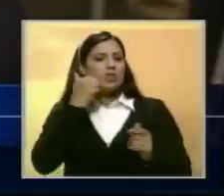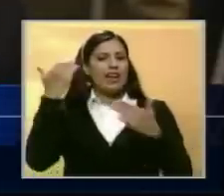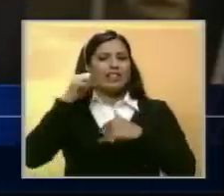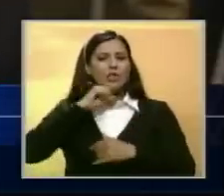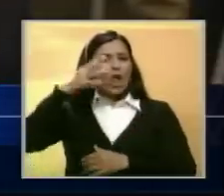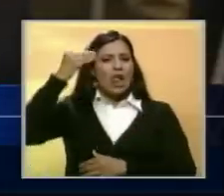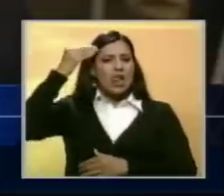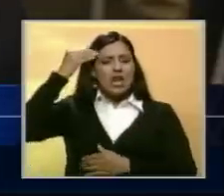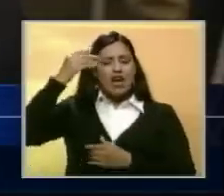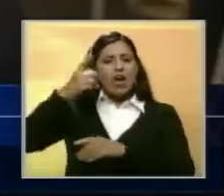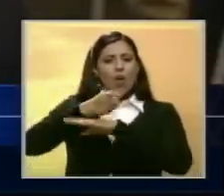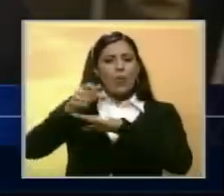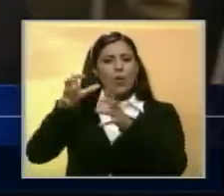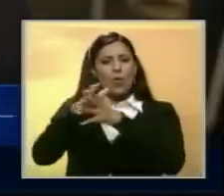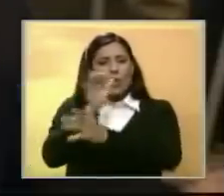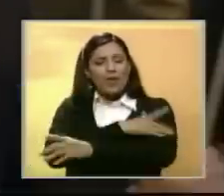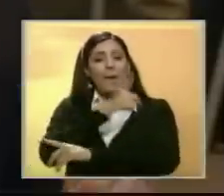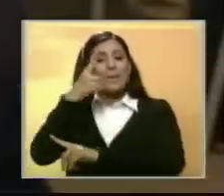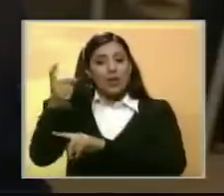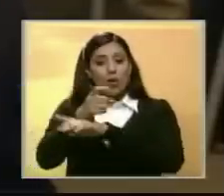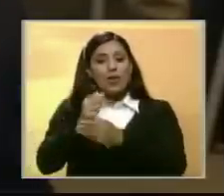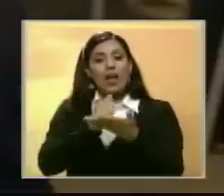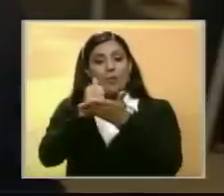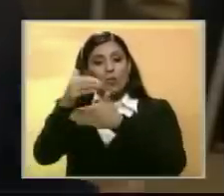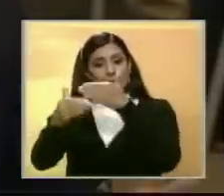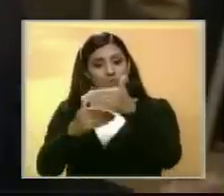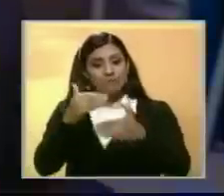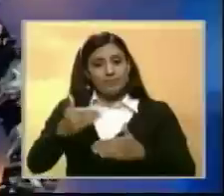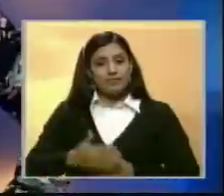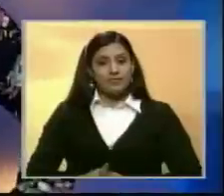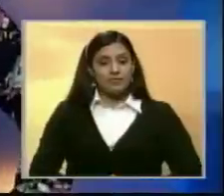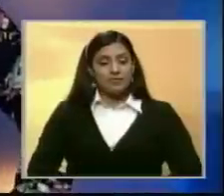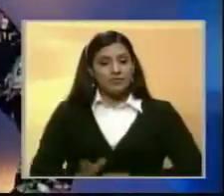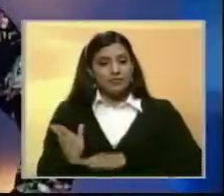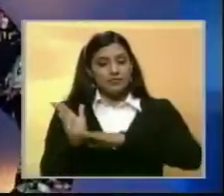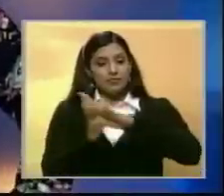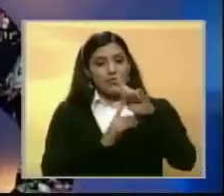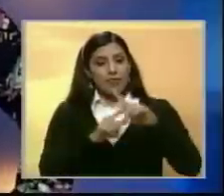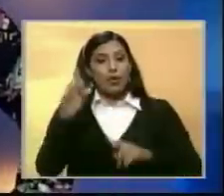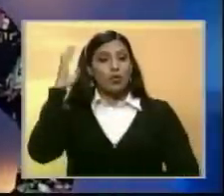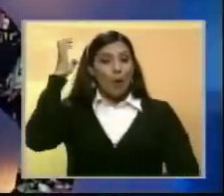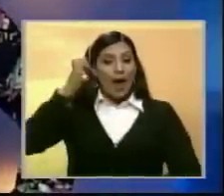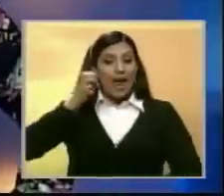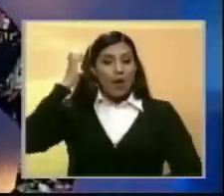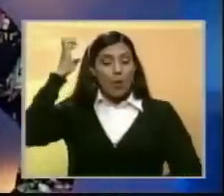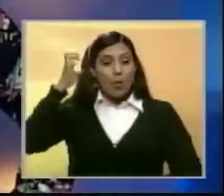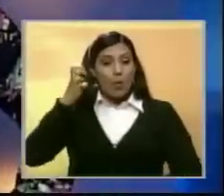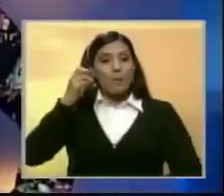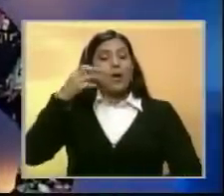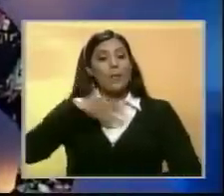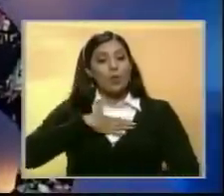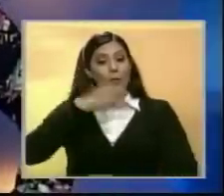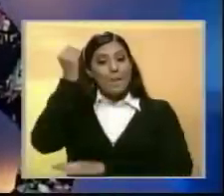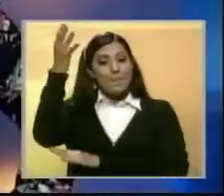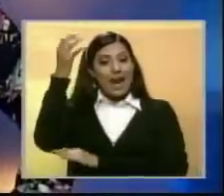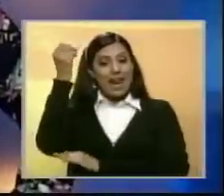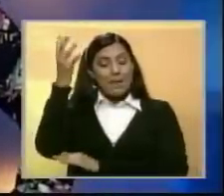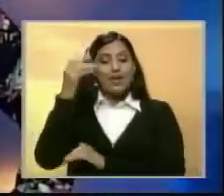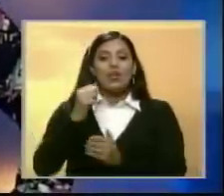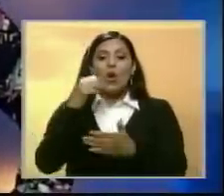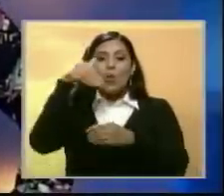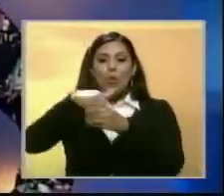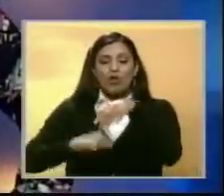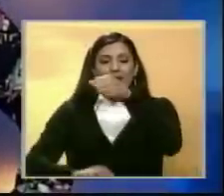las rectificaciones del gobierno son necesarias para avanzar. En Europa, el Europarlamento votó a favor de